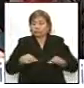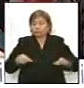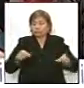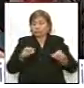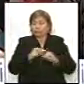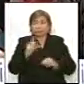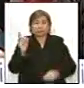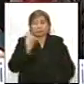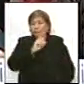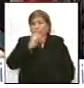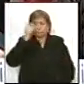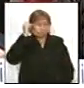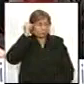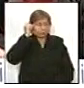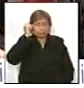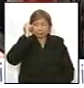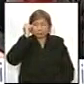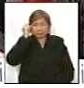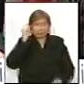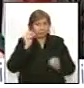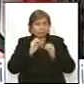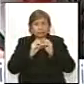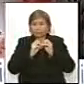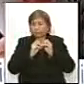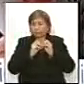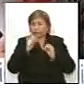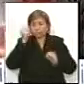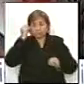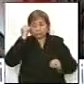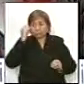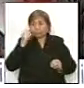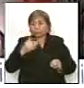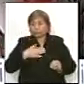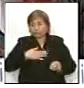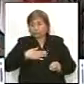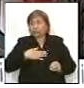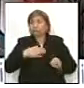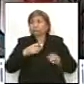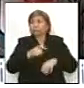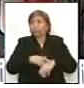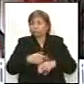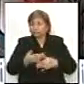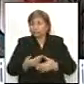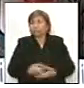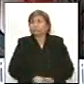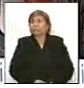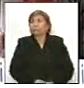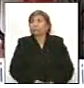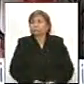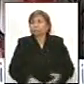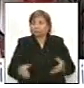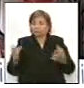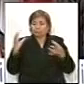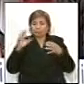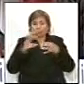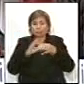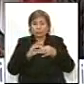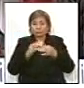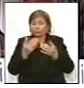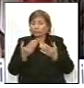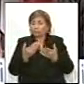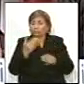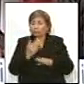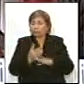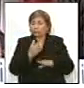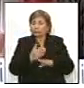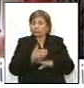que no entienden el sentido de reparación. No lo entienden porque a mí también me tocó pelear un articulado justamente para